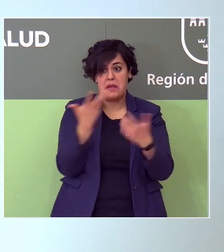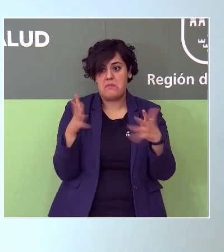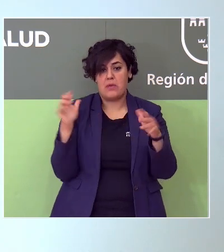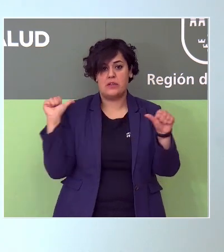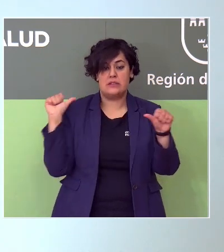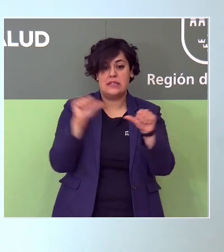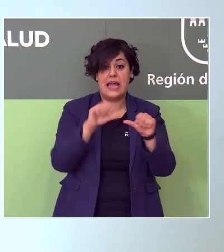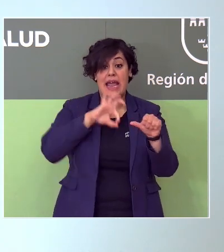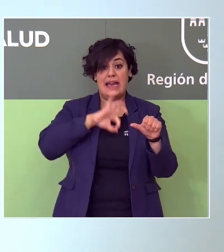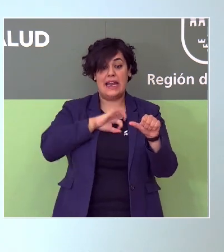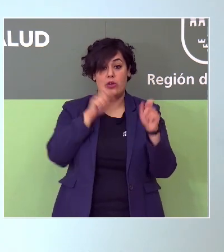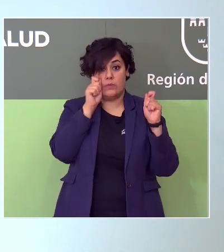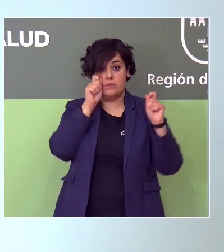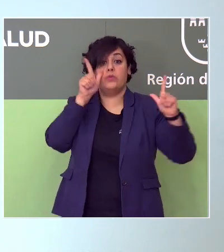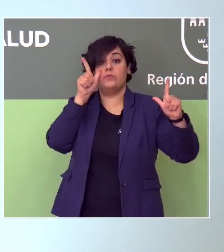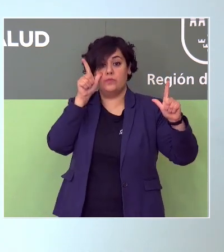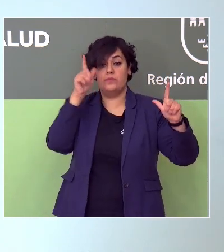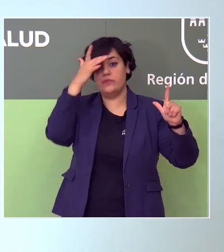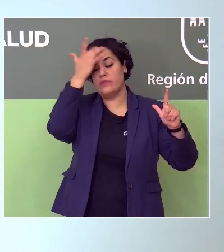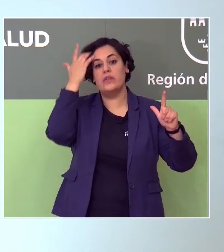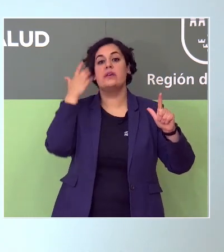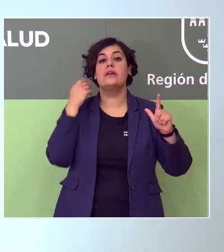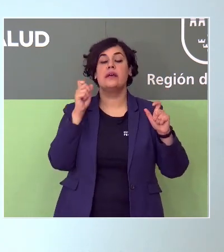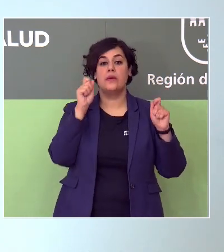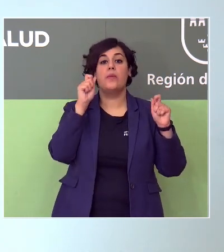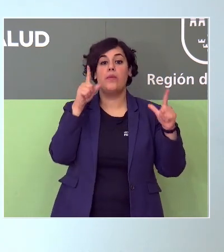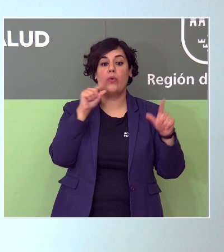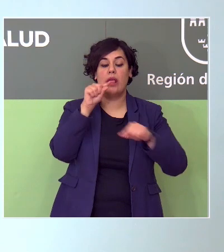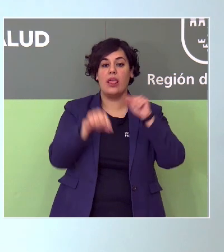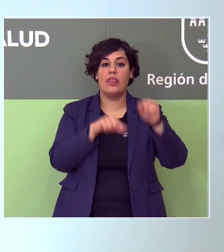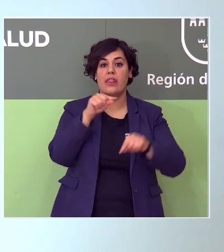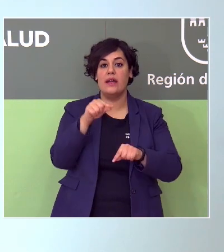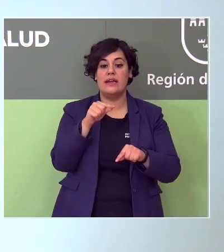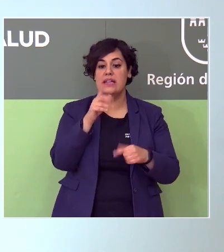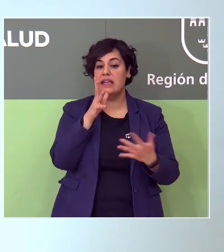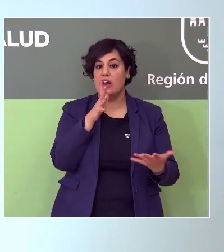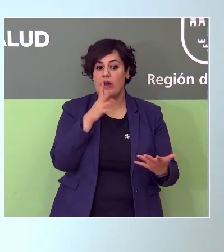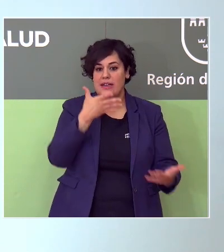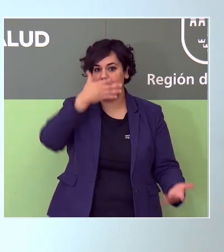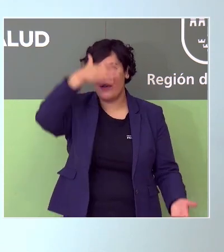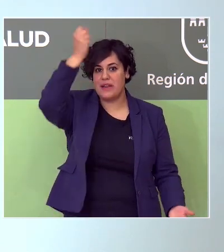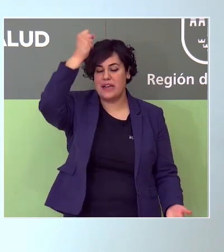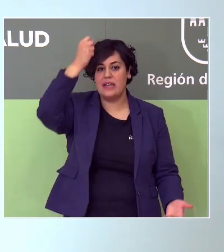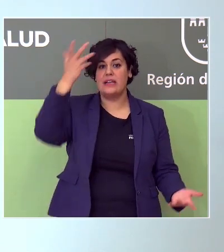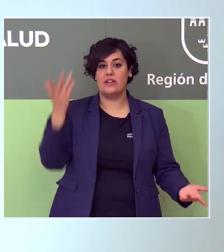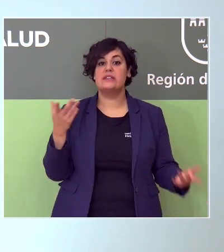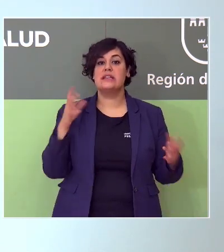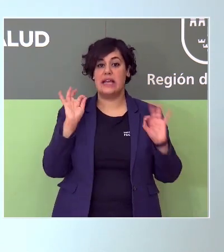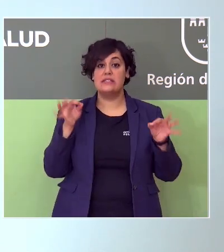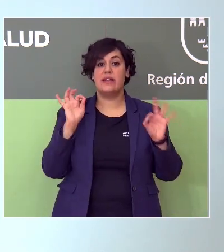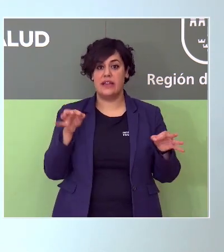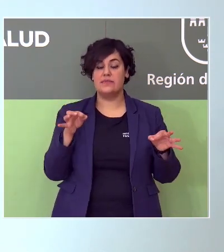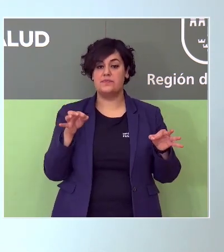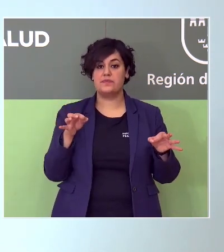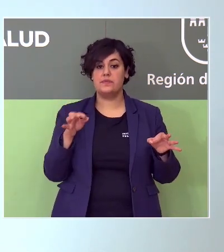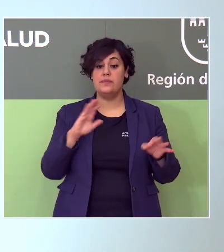enero no se descubrió prácticamente el germen responsable y estamos apenas empezando en abril. Efectivamente hay afectación porque se ha visto